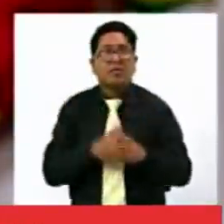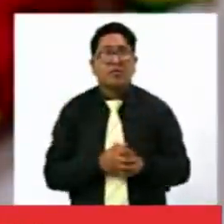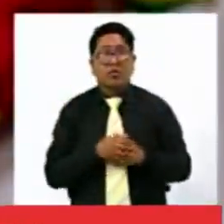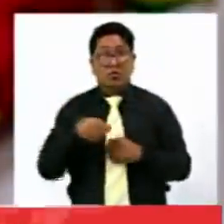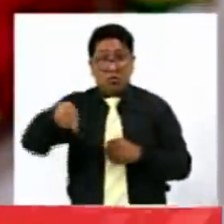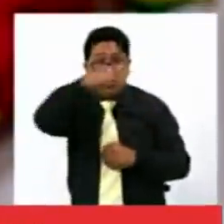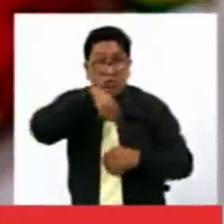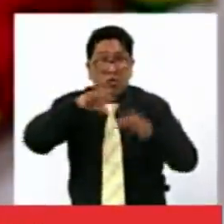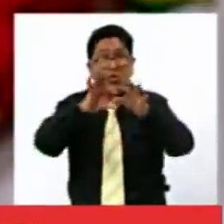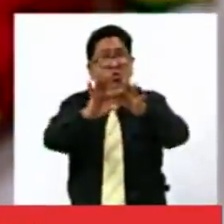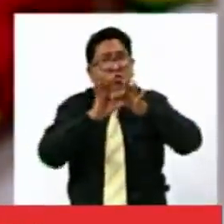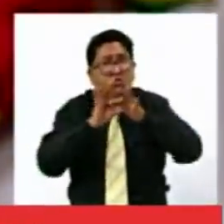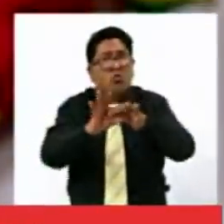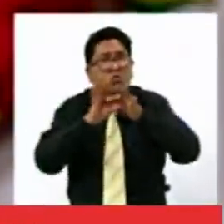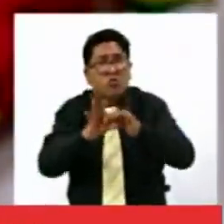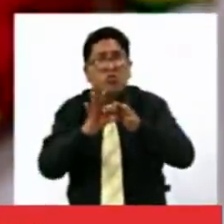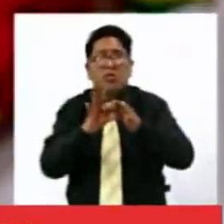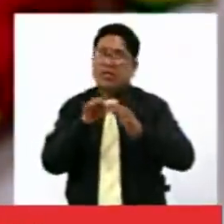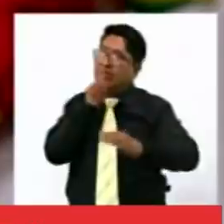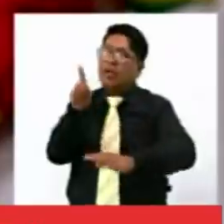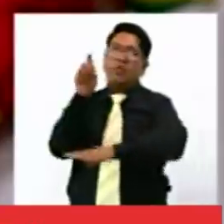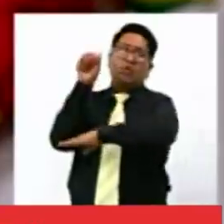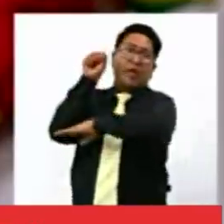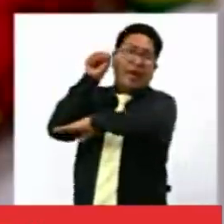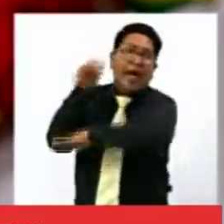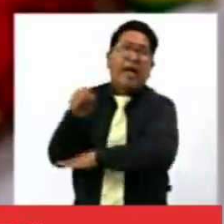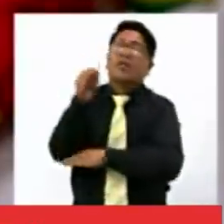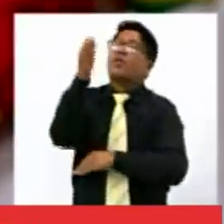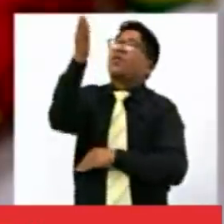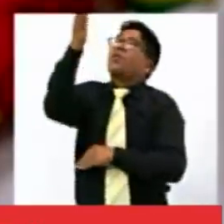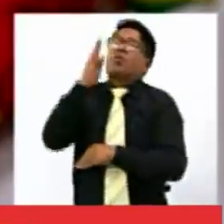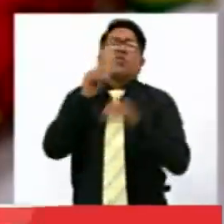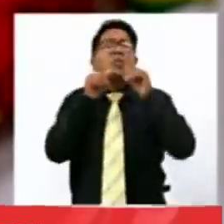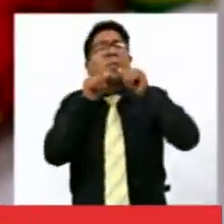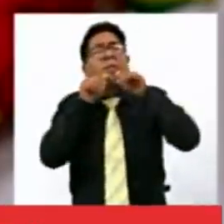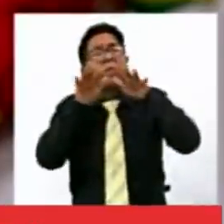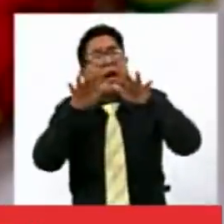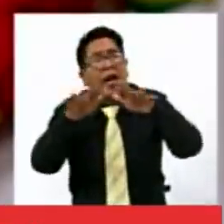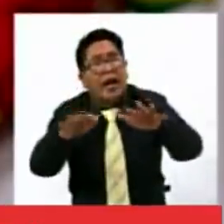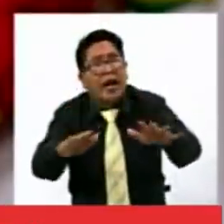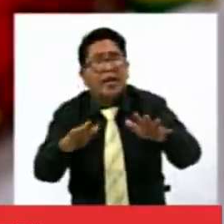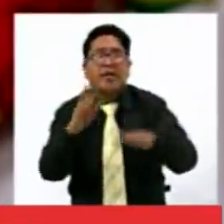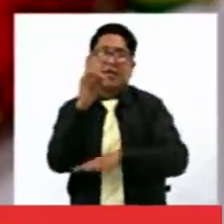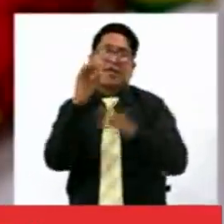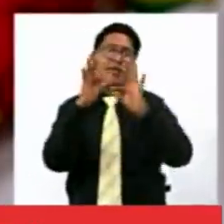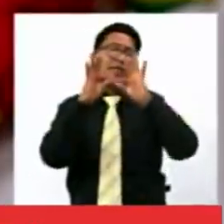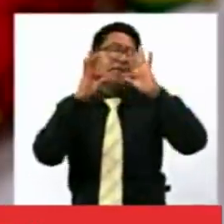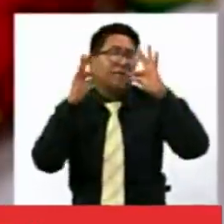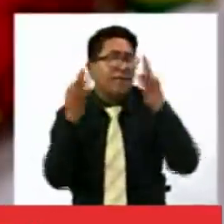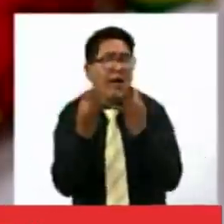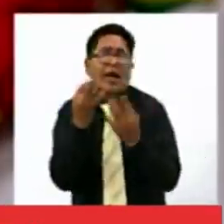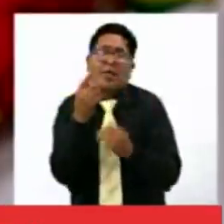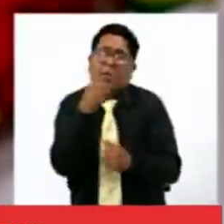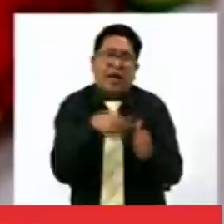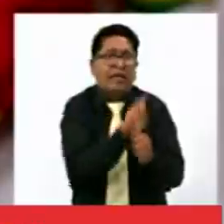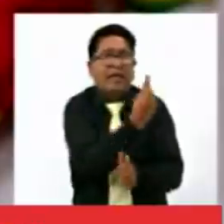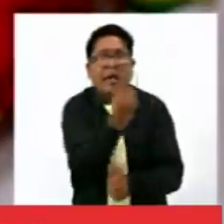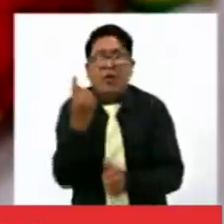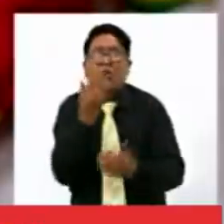vencer esta pandemia cuenta conmigo dios bendiga y cubra todas las familias de los bolivianos tengan ustedes